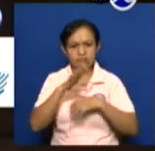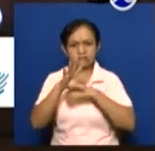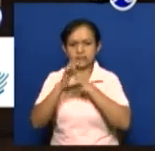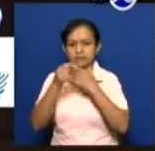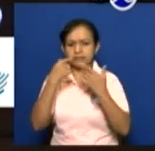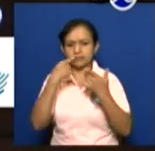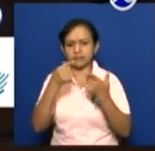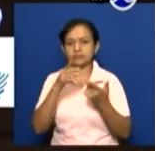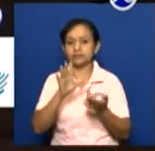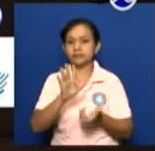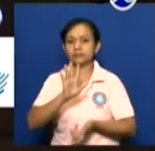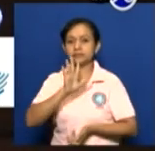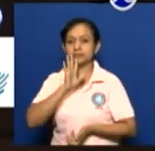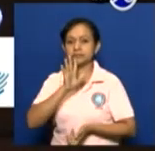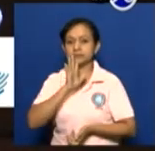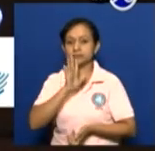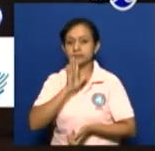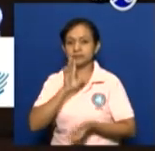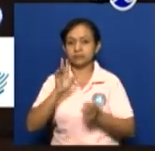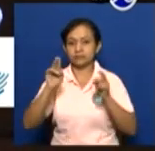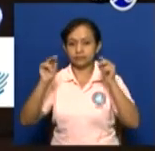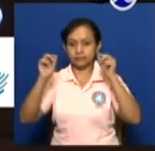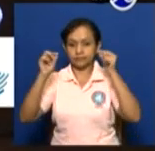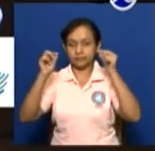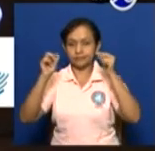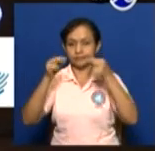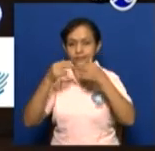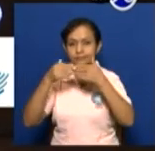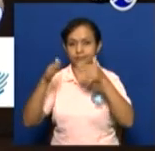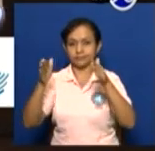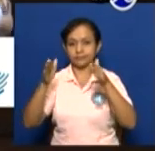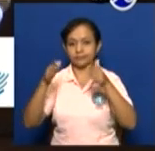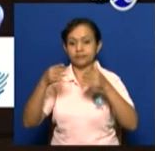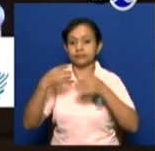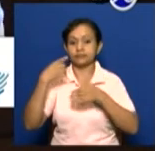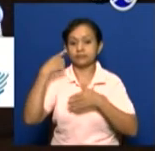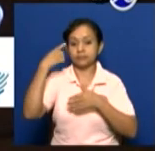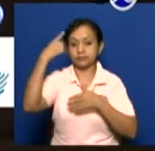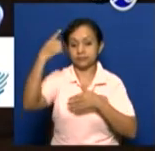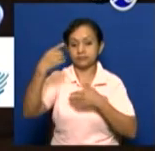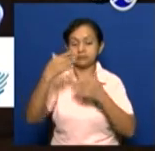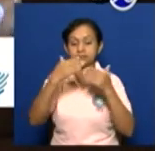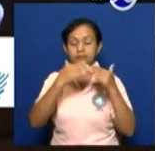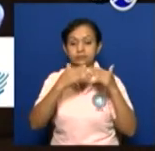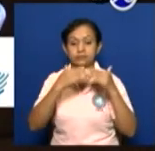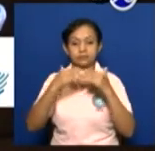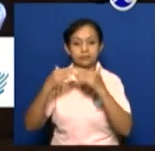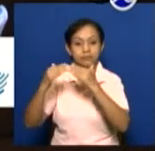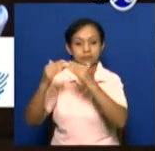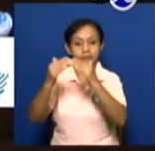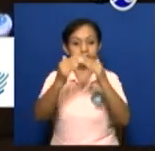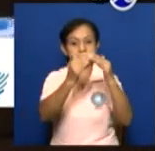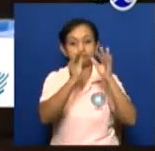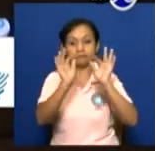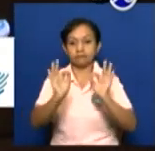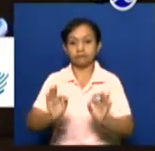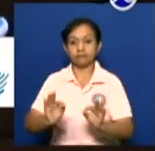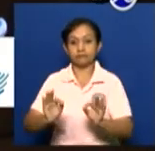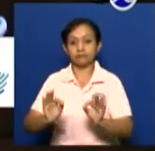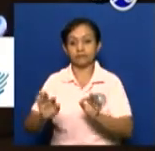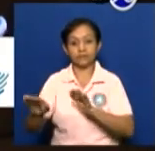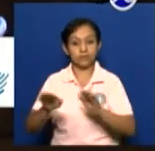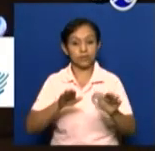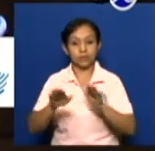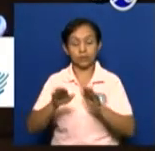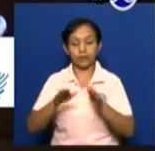cito sus palabras, abro comillas, el progreso y la civilización no deben